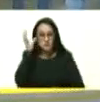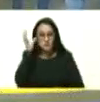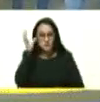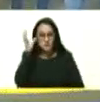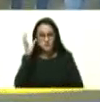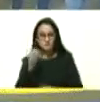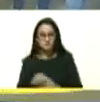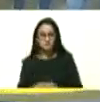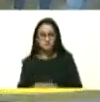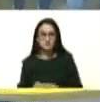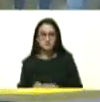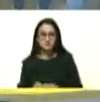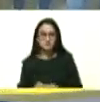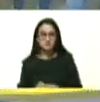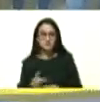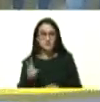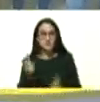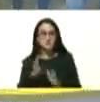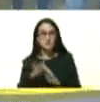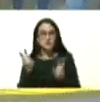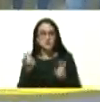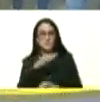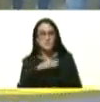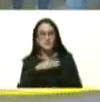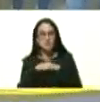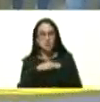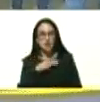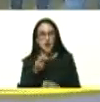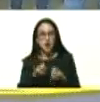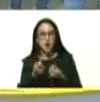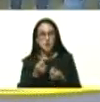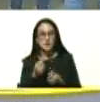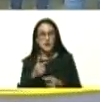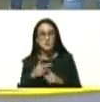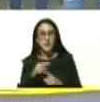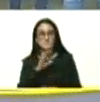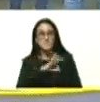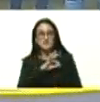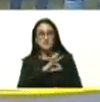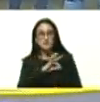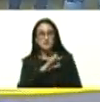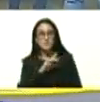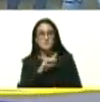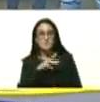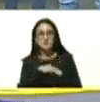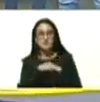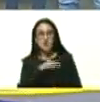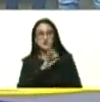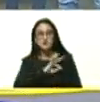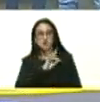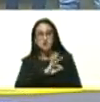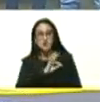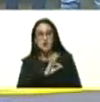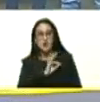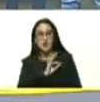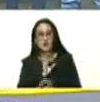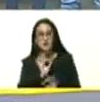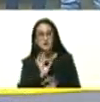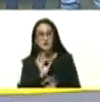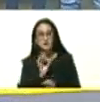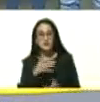ayer, que hablan de las misiones económicas y de las misiones sociales como la forma de afrontar